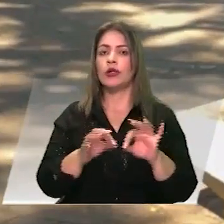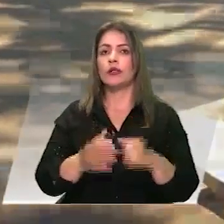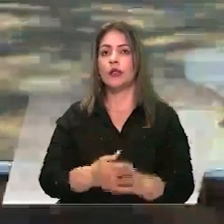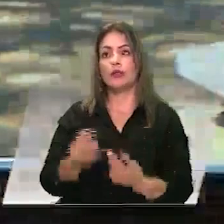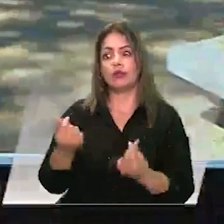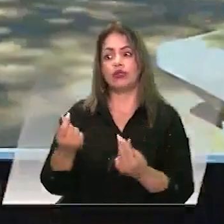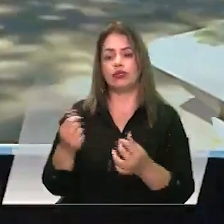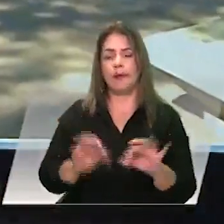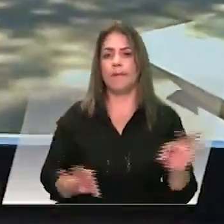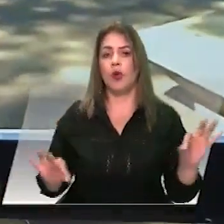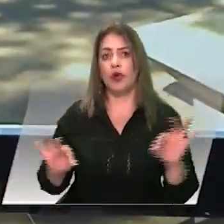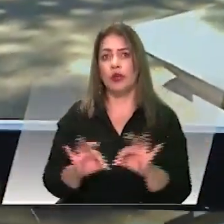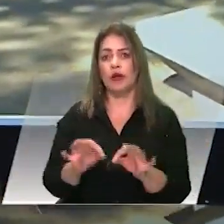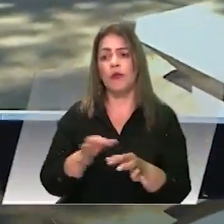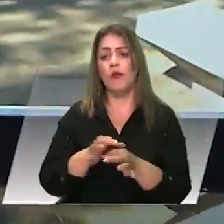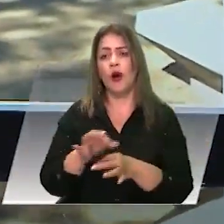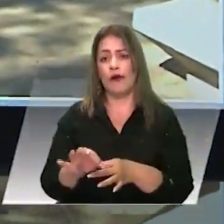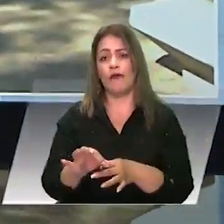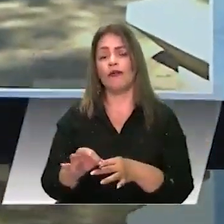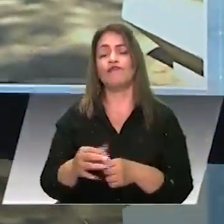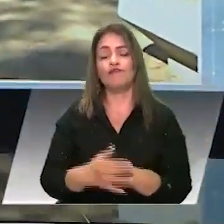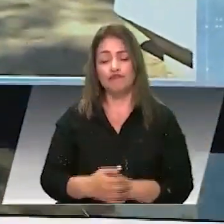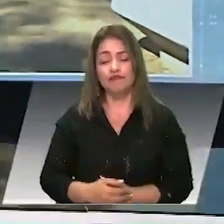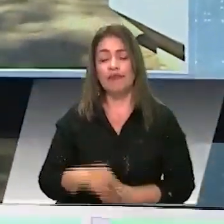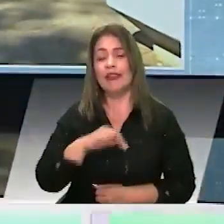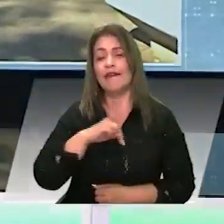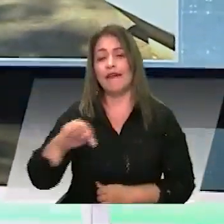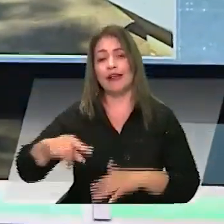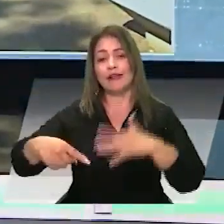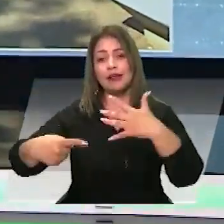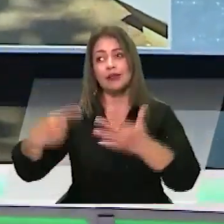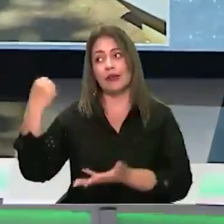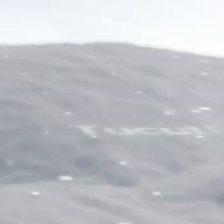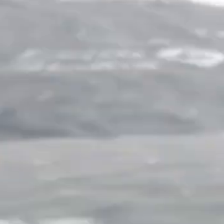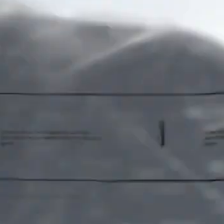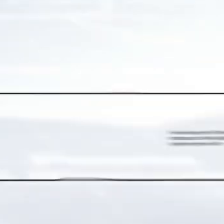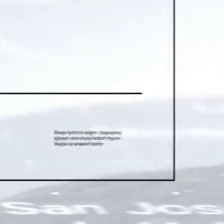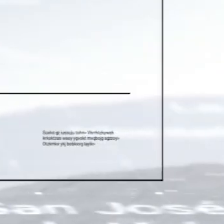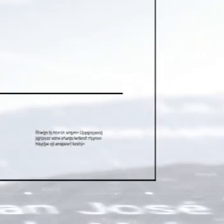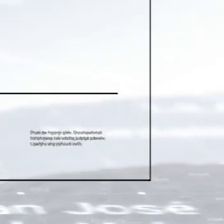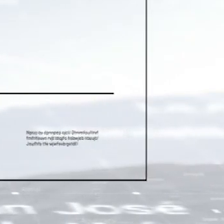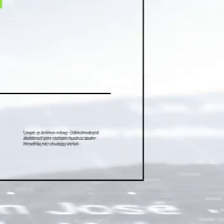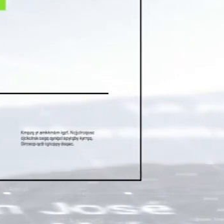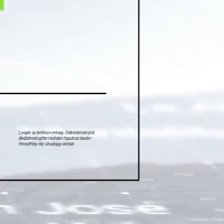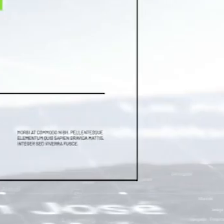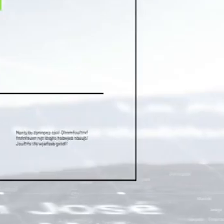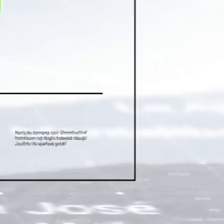bastante alta para un municipio de sexta categoría y que no recibe muchos recursos.